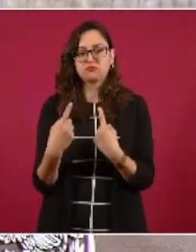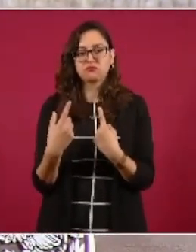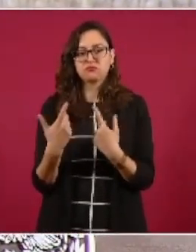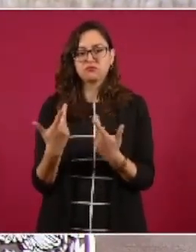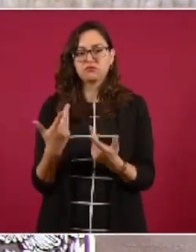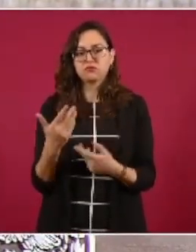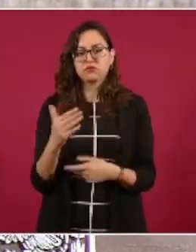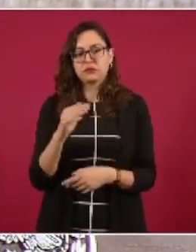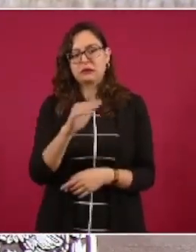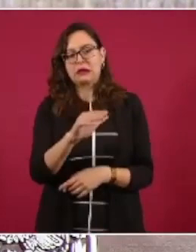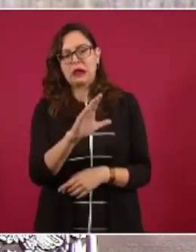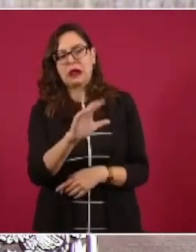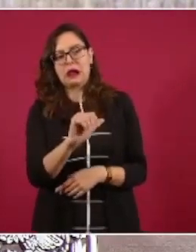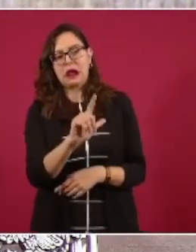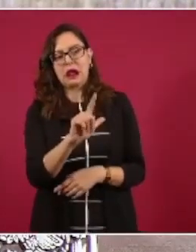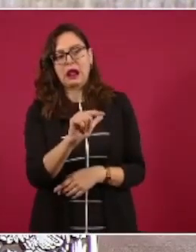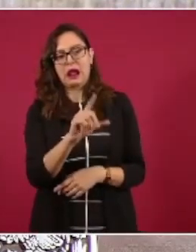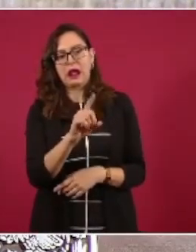a Calderón,